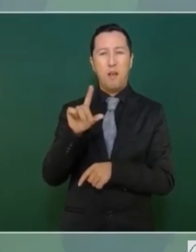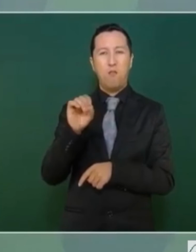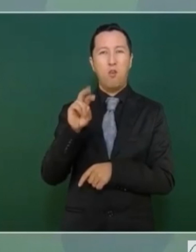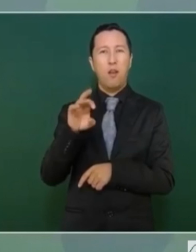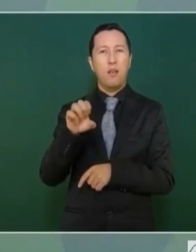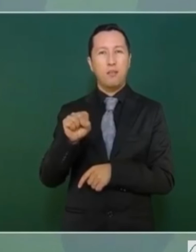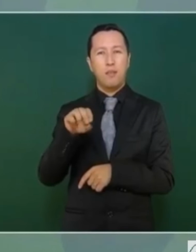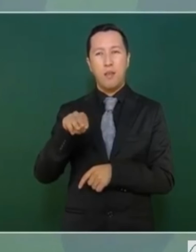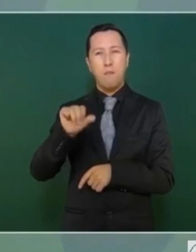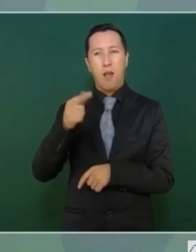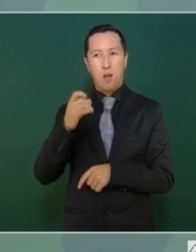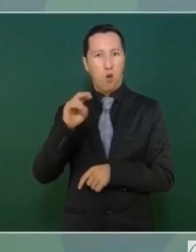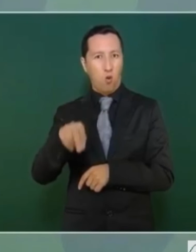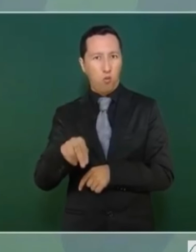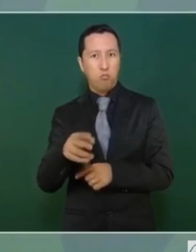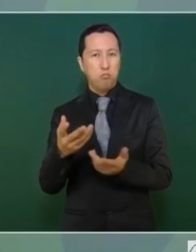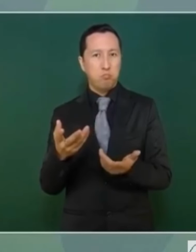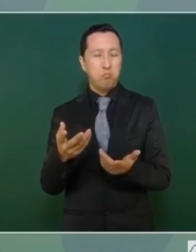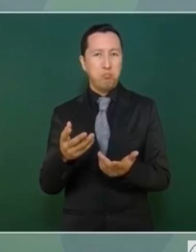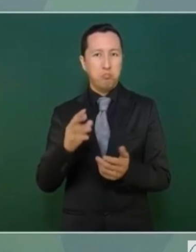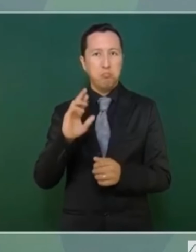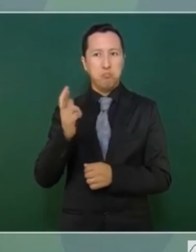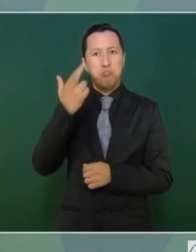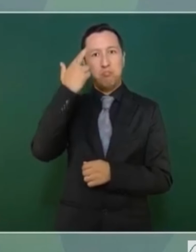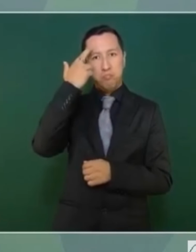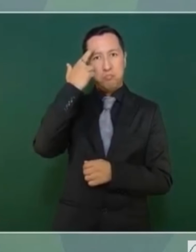recordar a